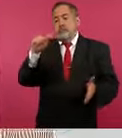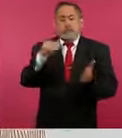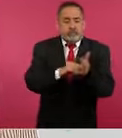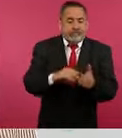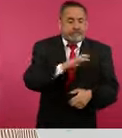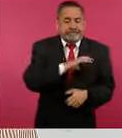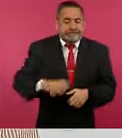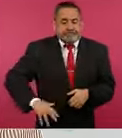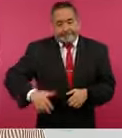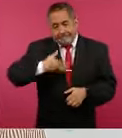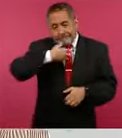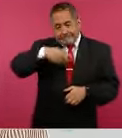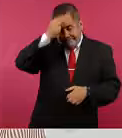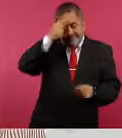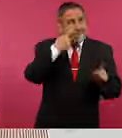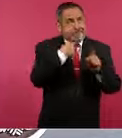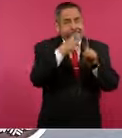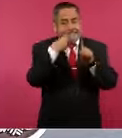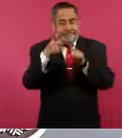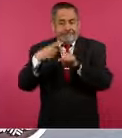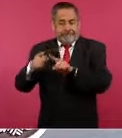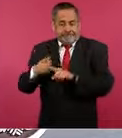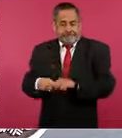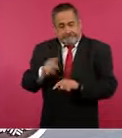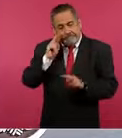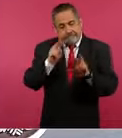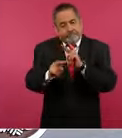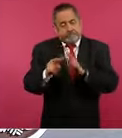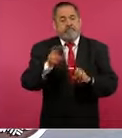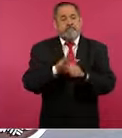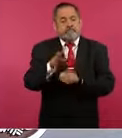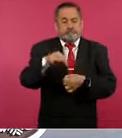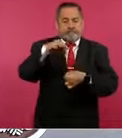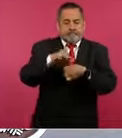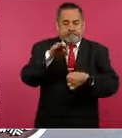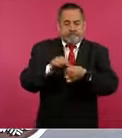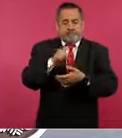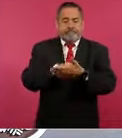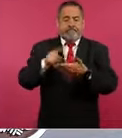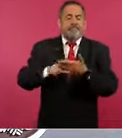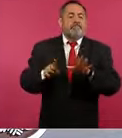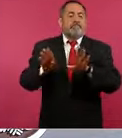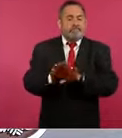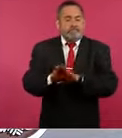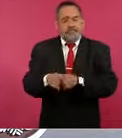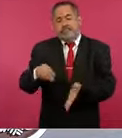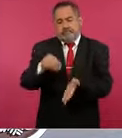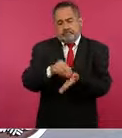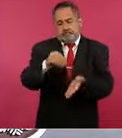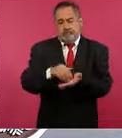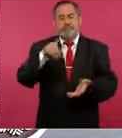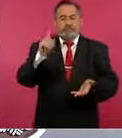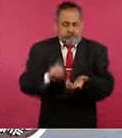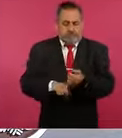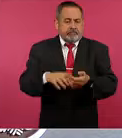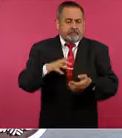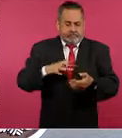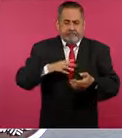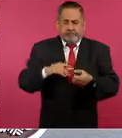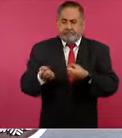y que están en el proceso electoral y todavía continúan las inscripciones